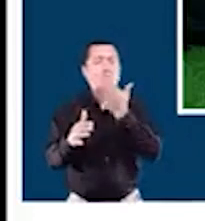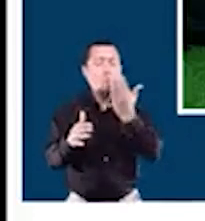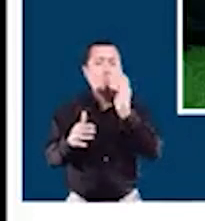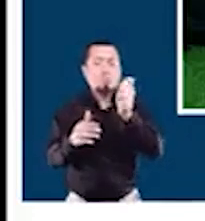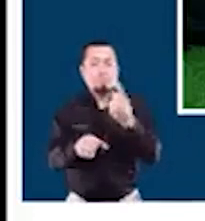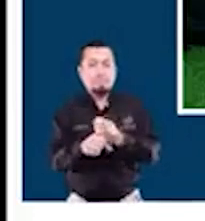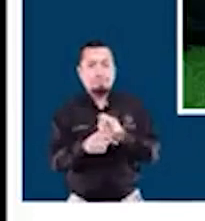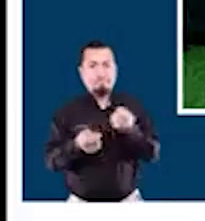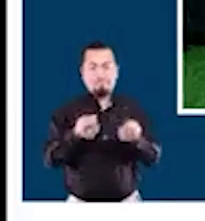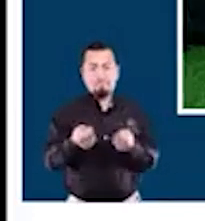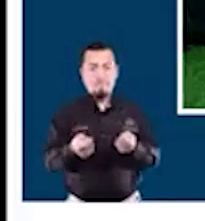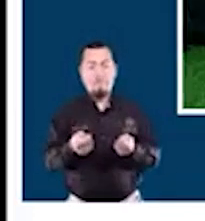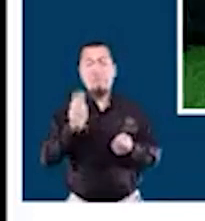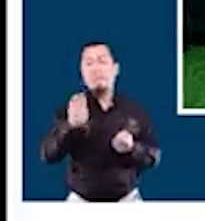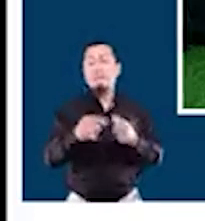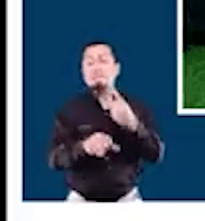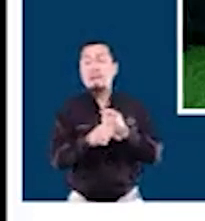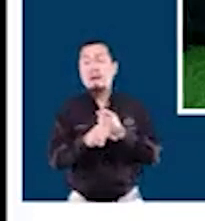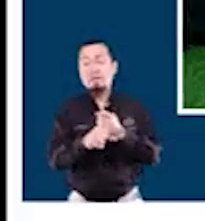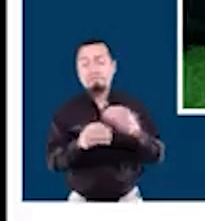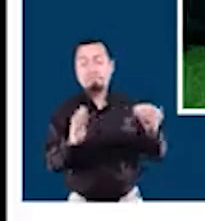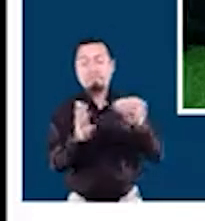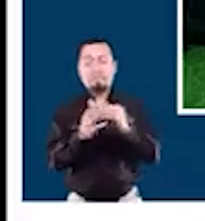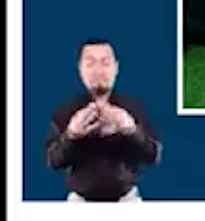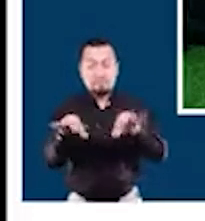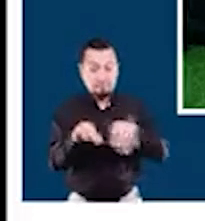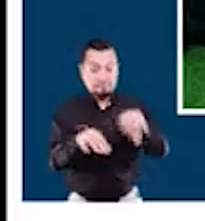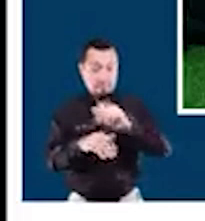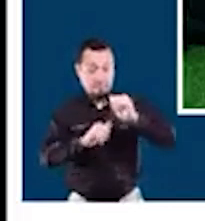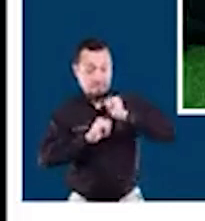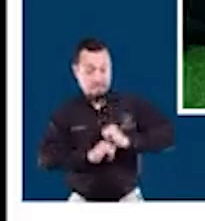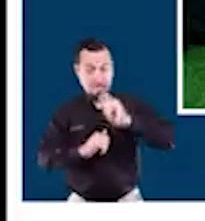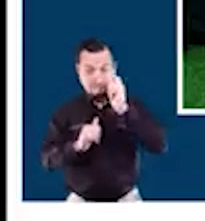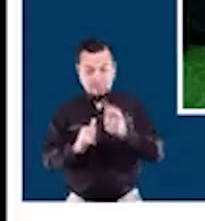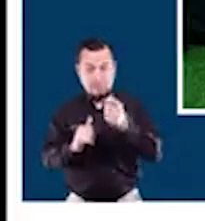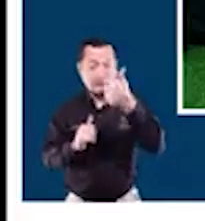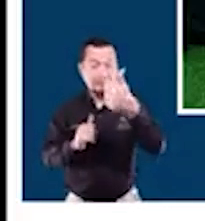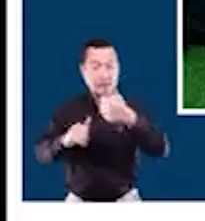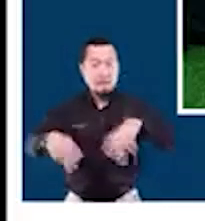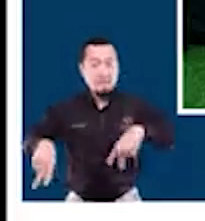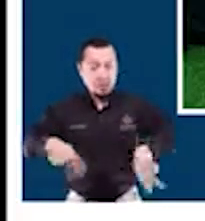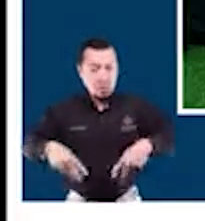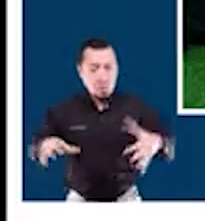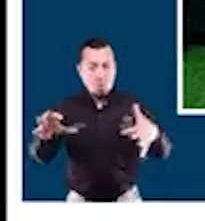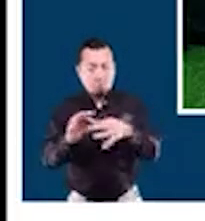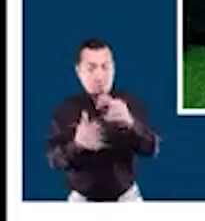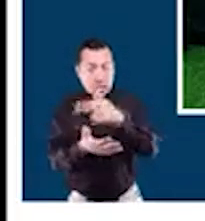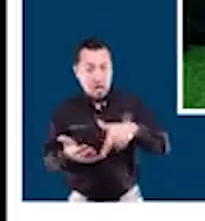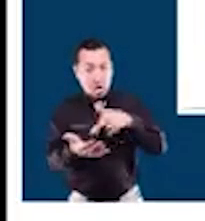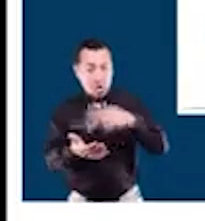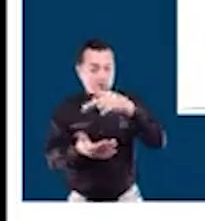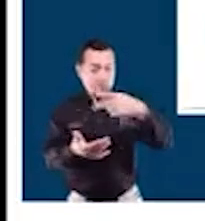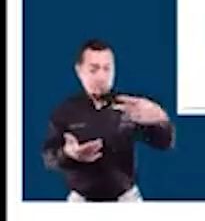este año es que los 125 municipios de Jalisco tengan un equipo varonil y llegar a 85 femeniles, aunque solo se han inscrito